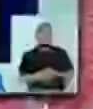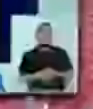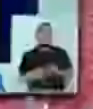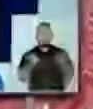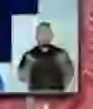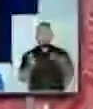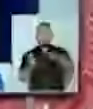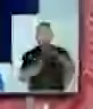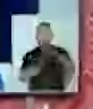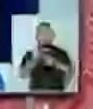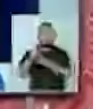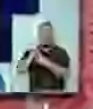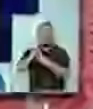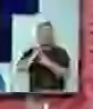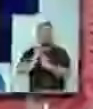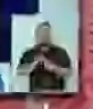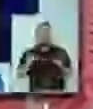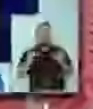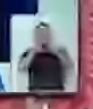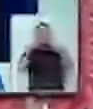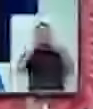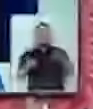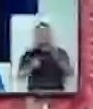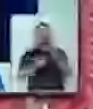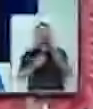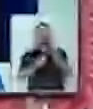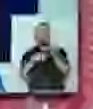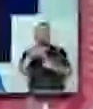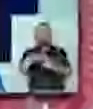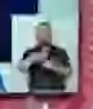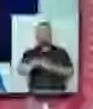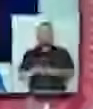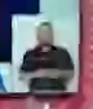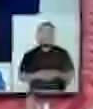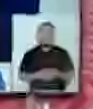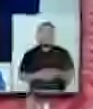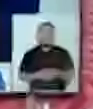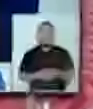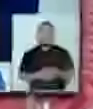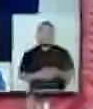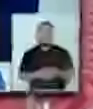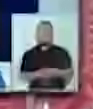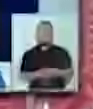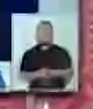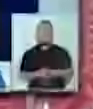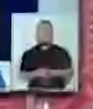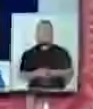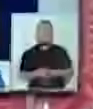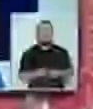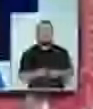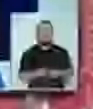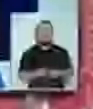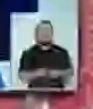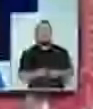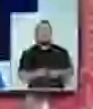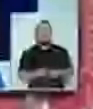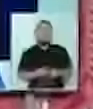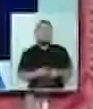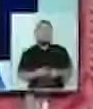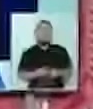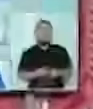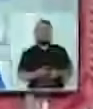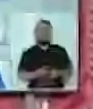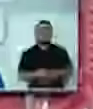resuelvan la acción de amparo después de la proclamación del presidente y la vicepresidenta. ¿Podría ser? Podría